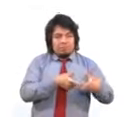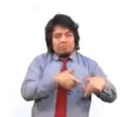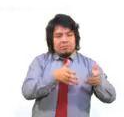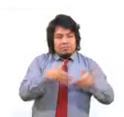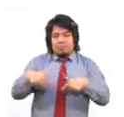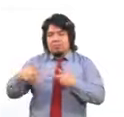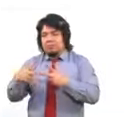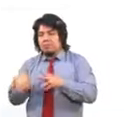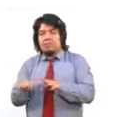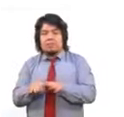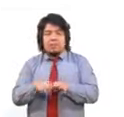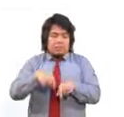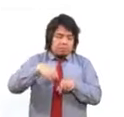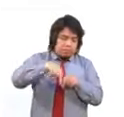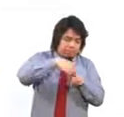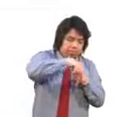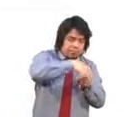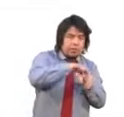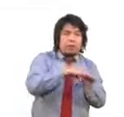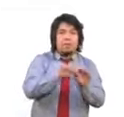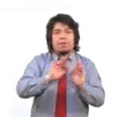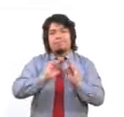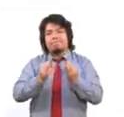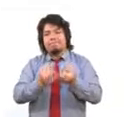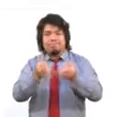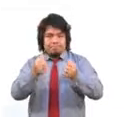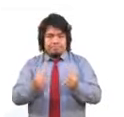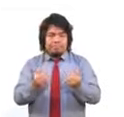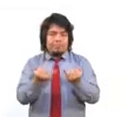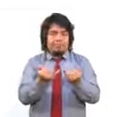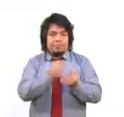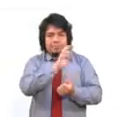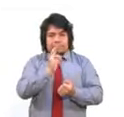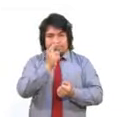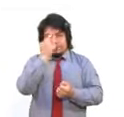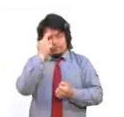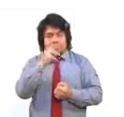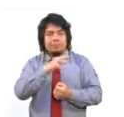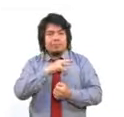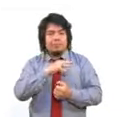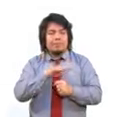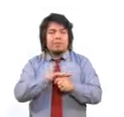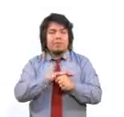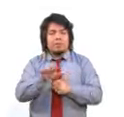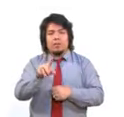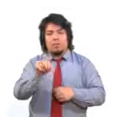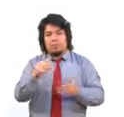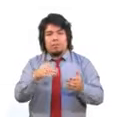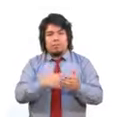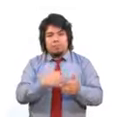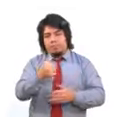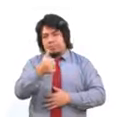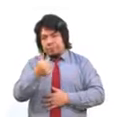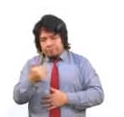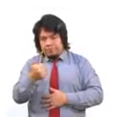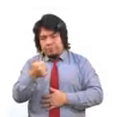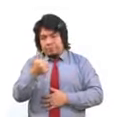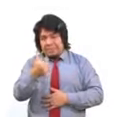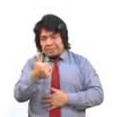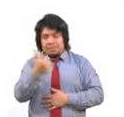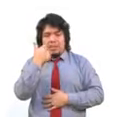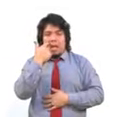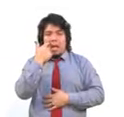la señalética en materia de seguridad. Y es importante decir que se han realizado 1,006 operativos de seguridad